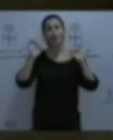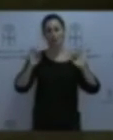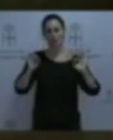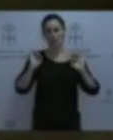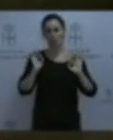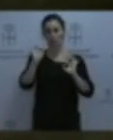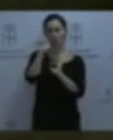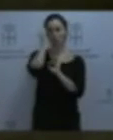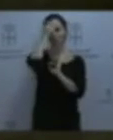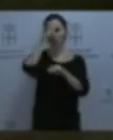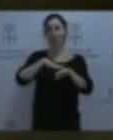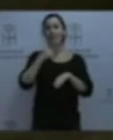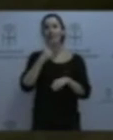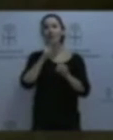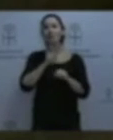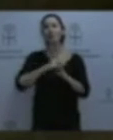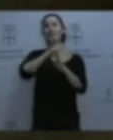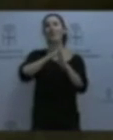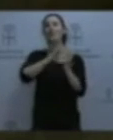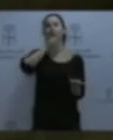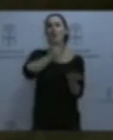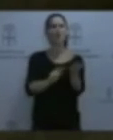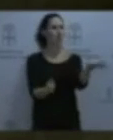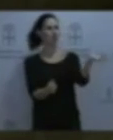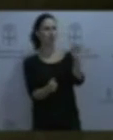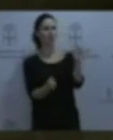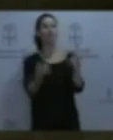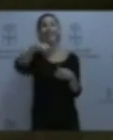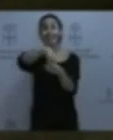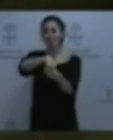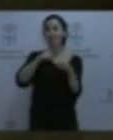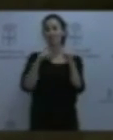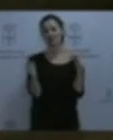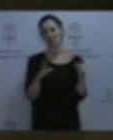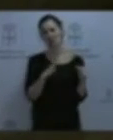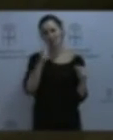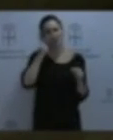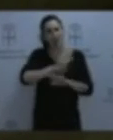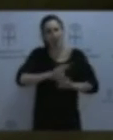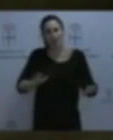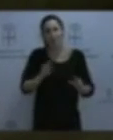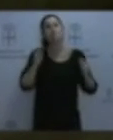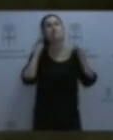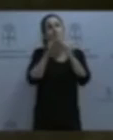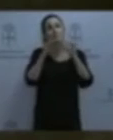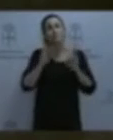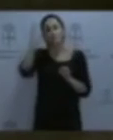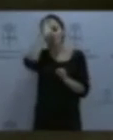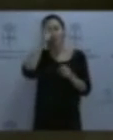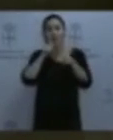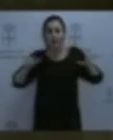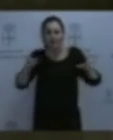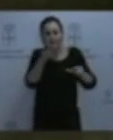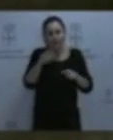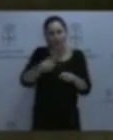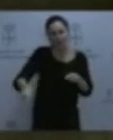nada más que para negar la categoría de lengua, entre ellas el asturiano. No tiene nada que ver, estará de acuerdo conmigo, con la ciencia lingüística. Para